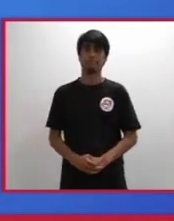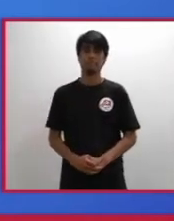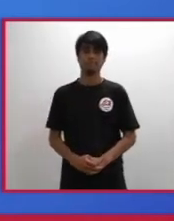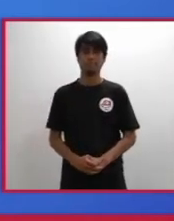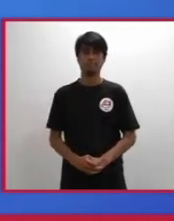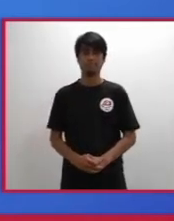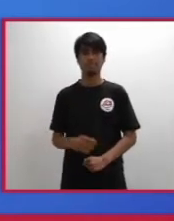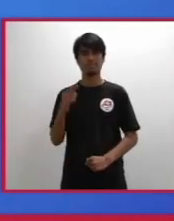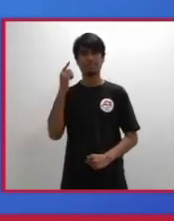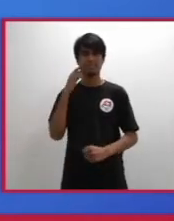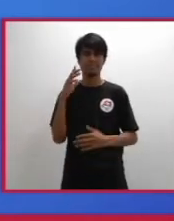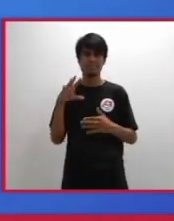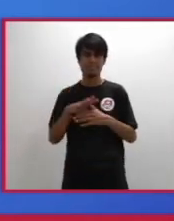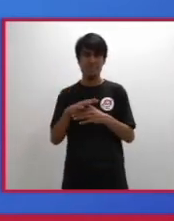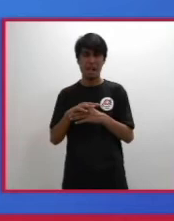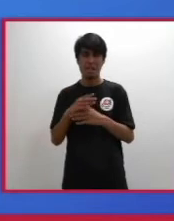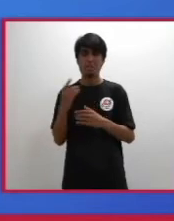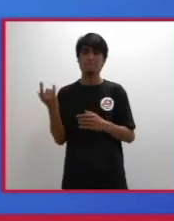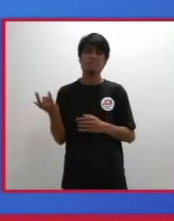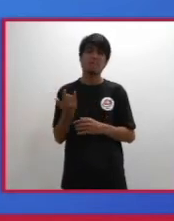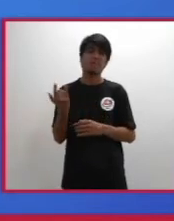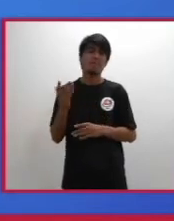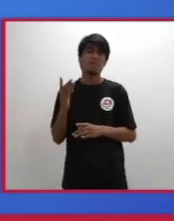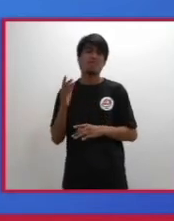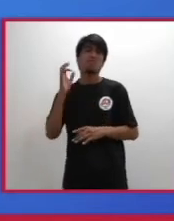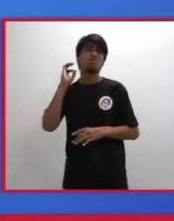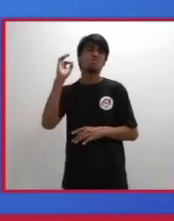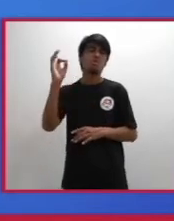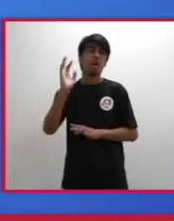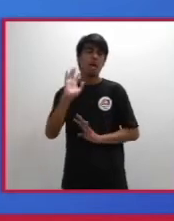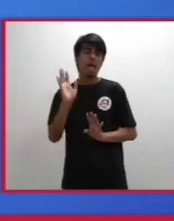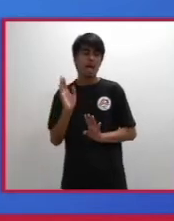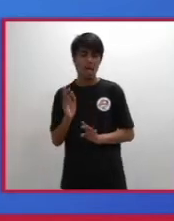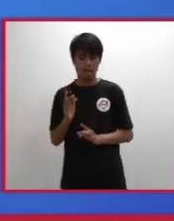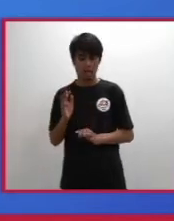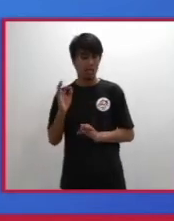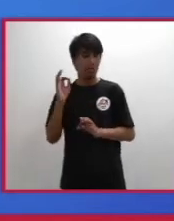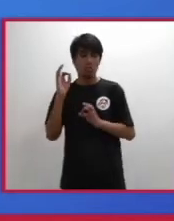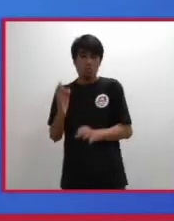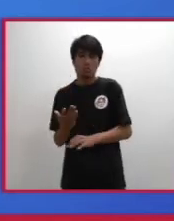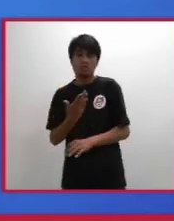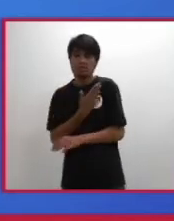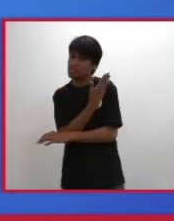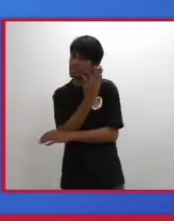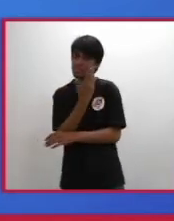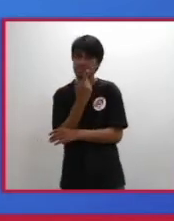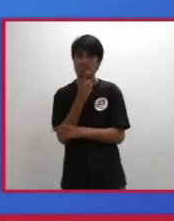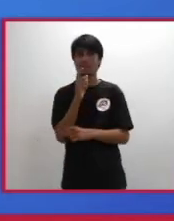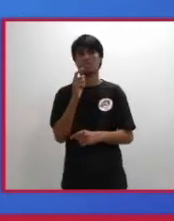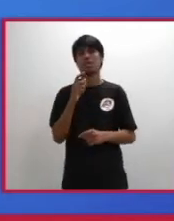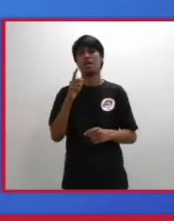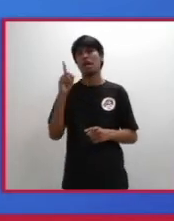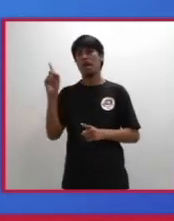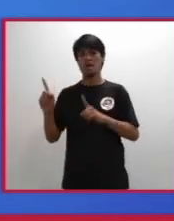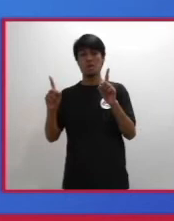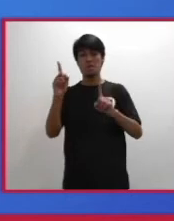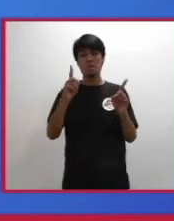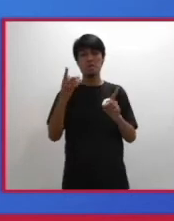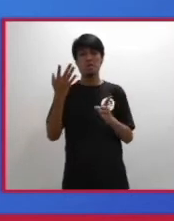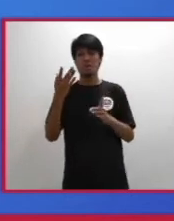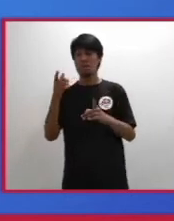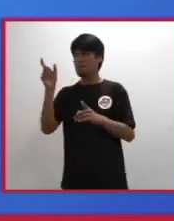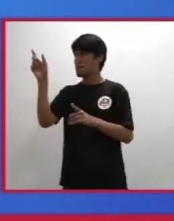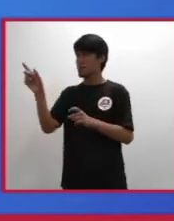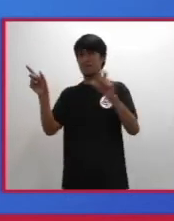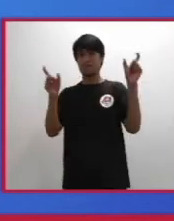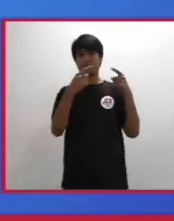pesada. O sea, son situaciones así que uno dice, no va a pasar. Pero suelen suceder porque cada uno quizás está concentrado en su